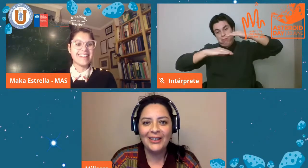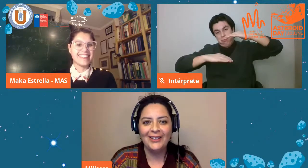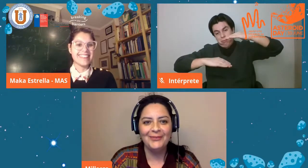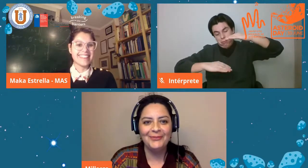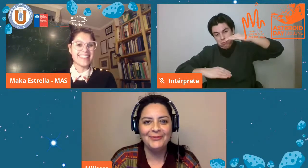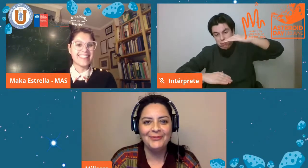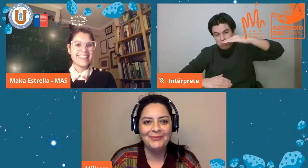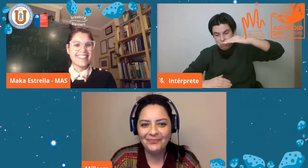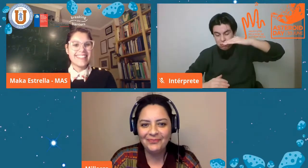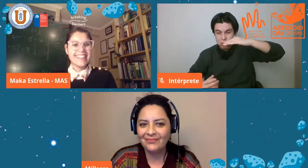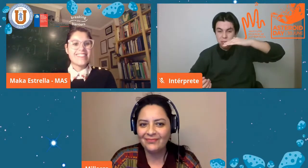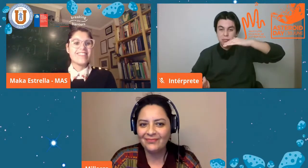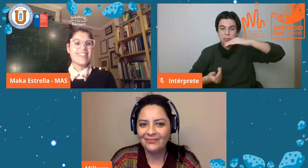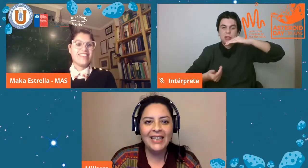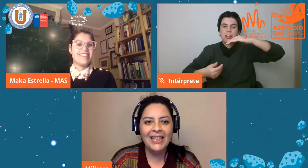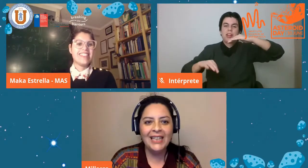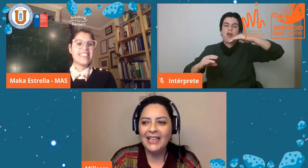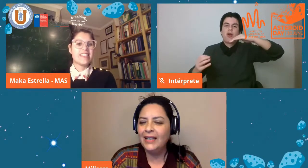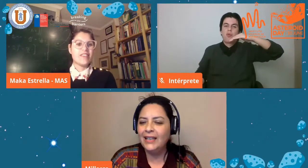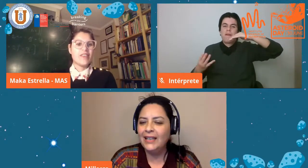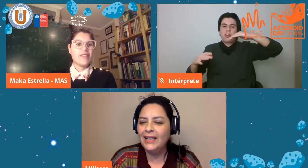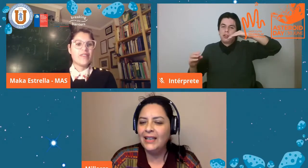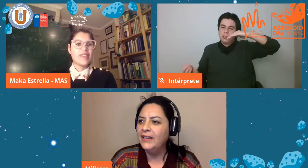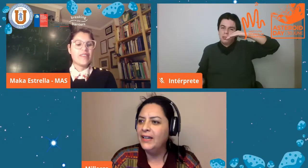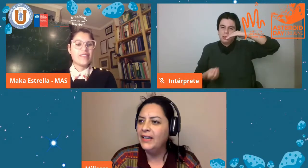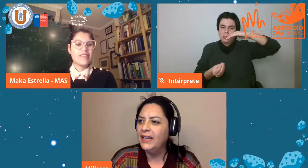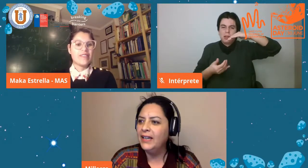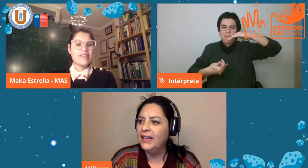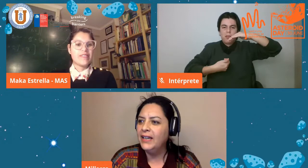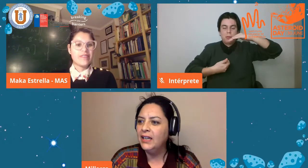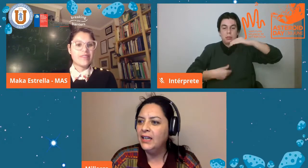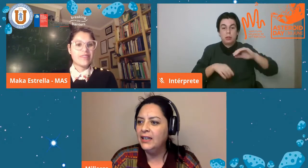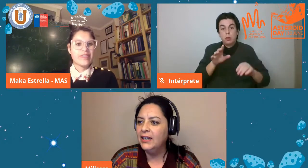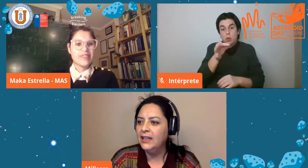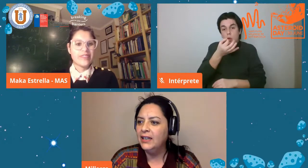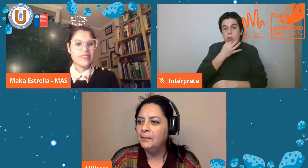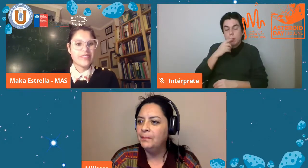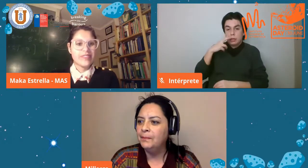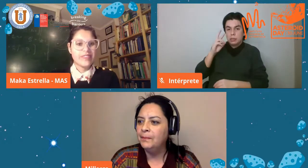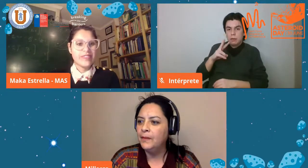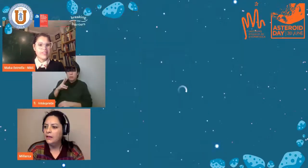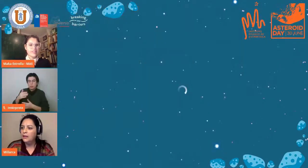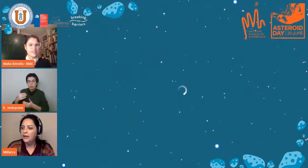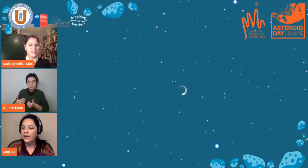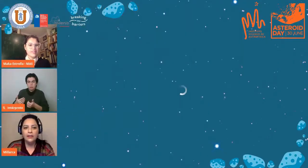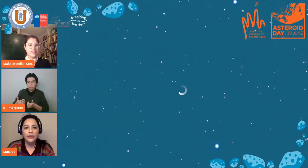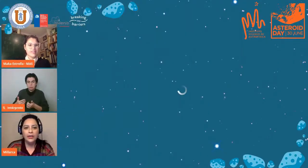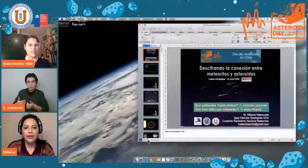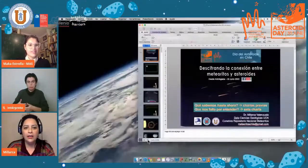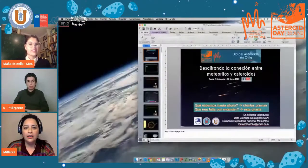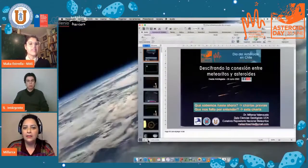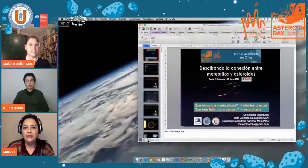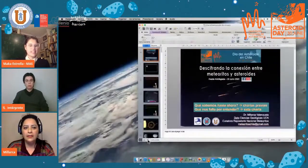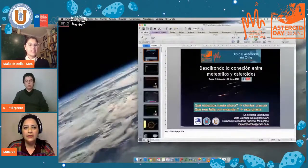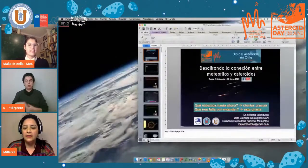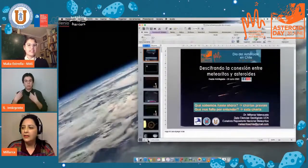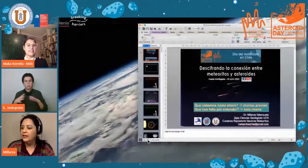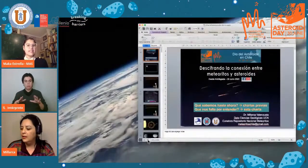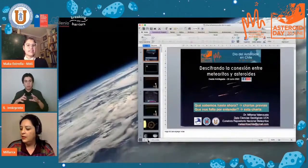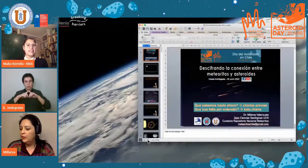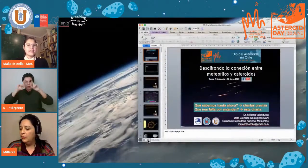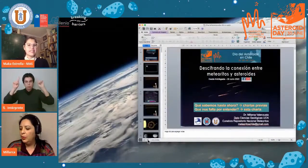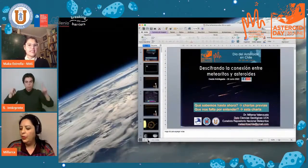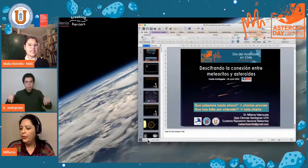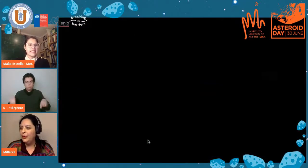asteroides. Bueno, buenísimo. Dime si se ve... Ahí ya estoy en